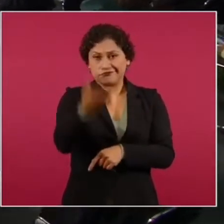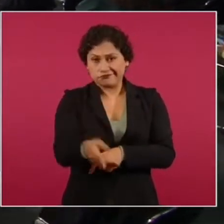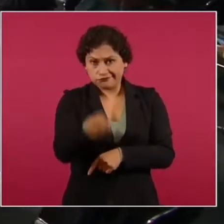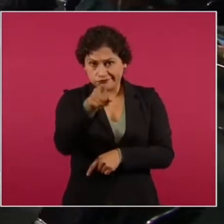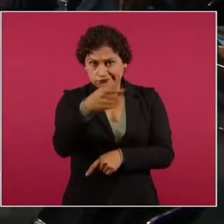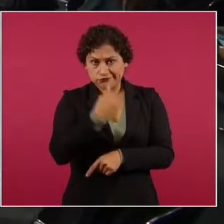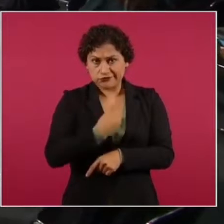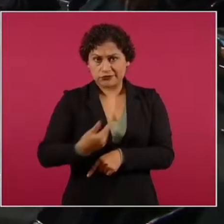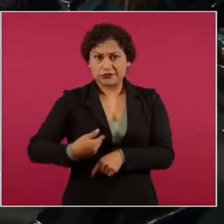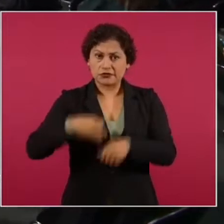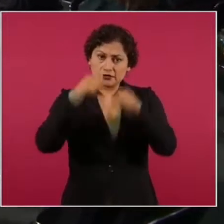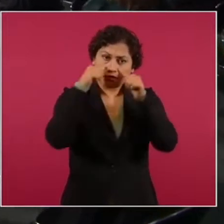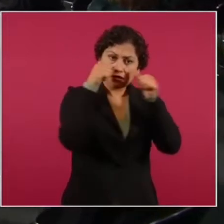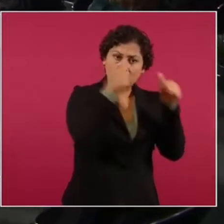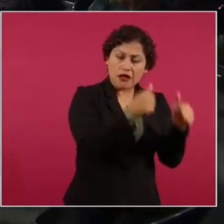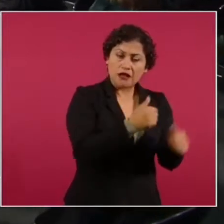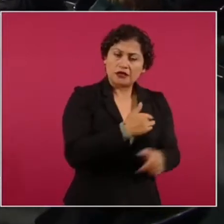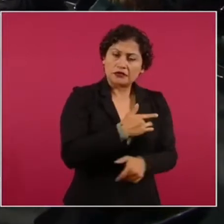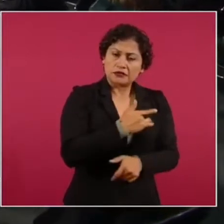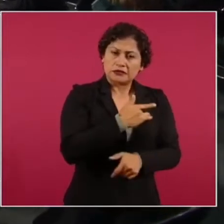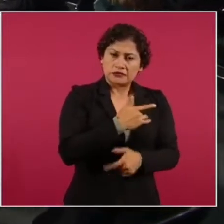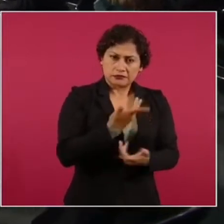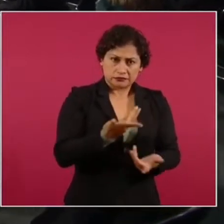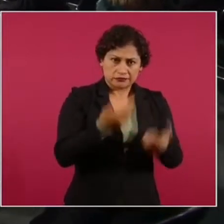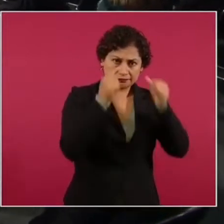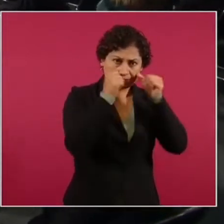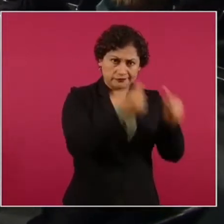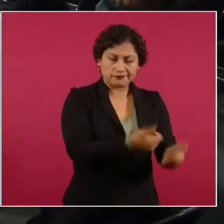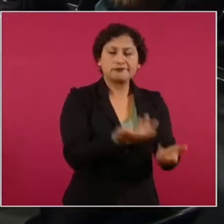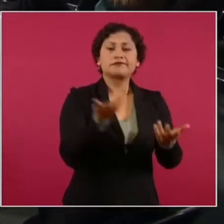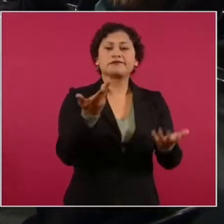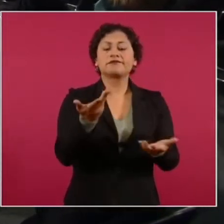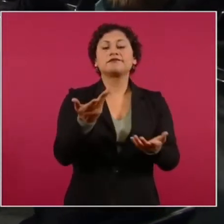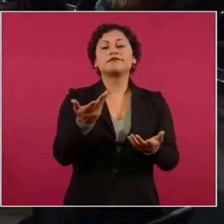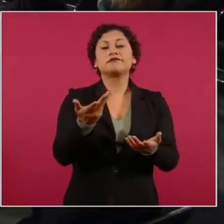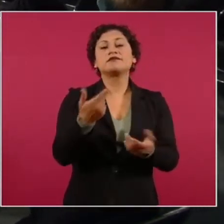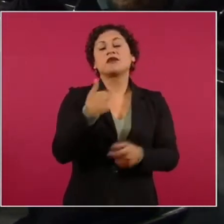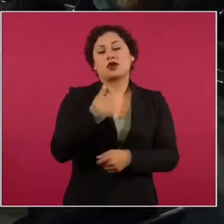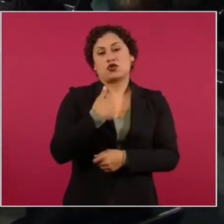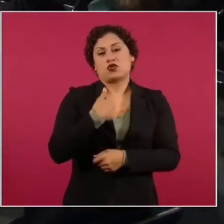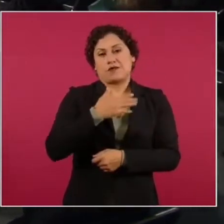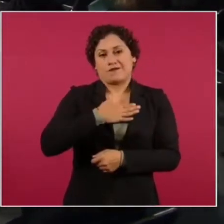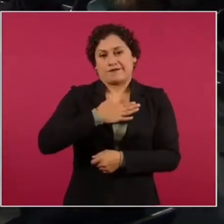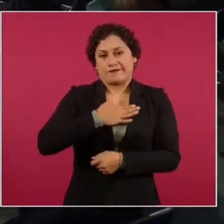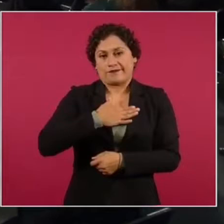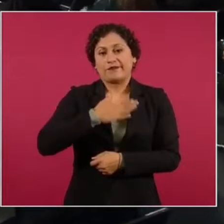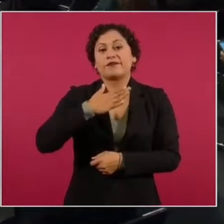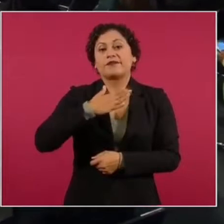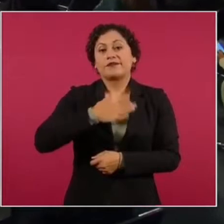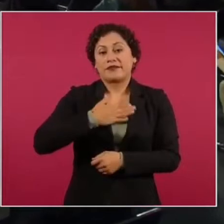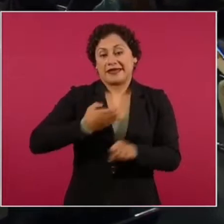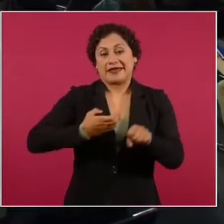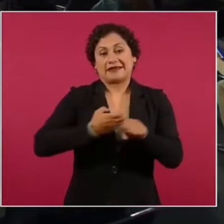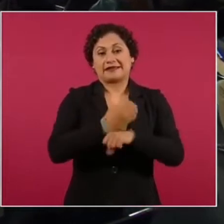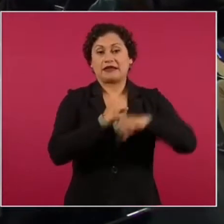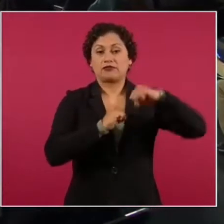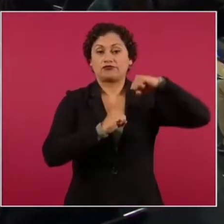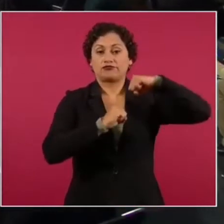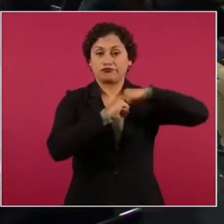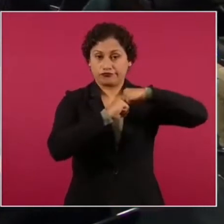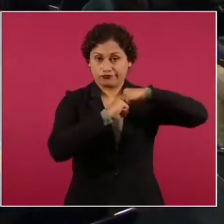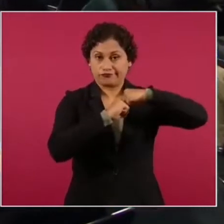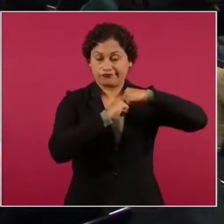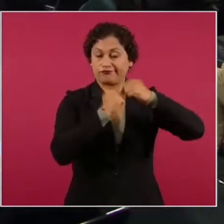a usted. Y finalmente, señor presidente, le quiero plantear un tema. Yo soy de un estado fronterizo y bueno, a mí me queda